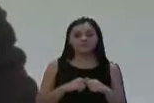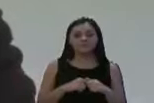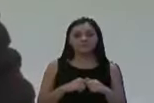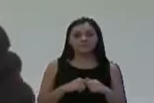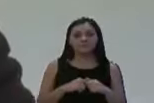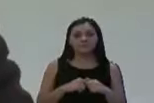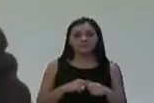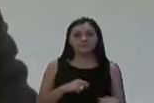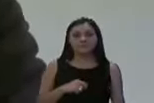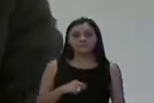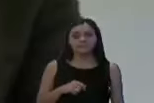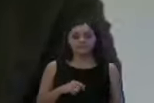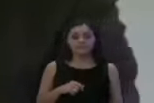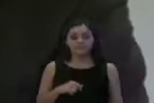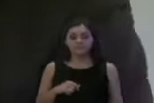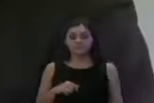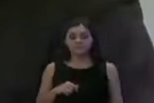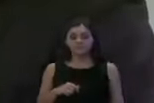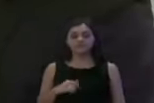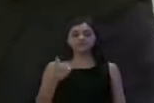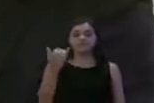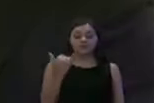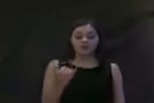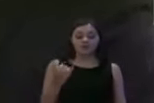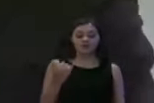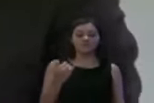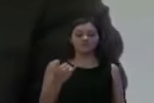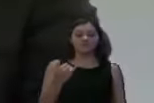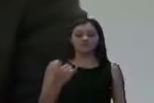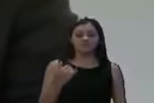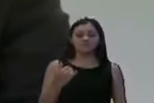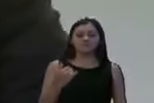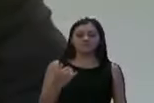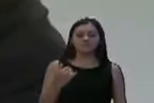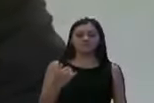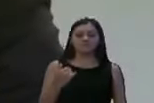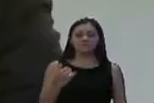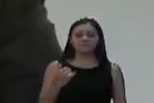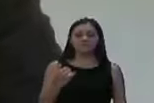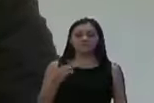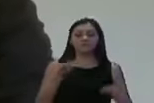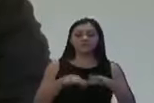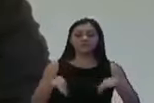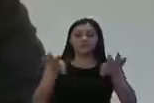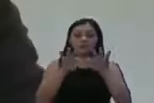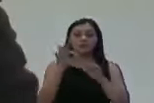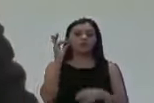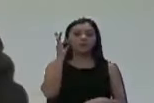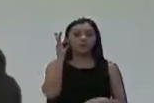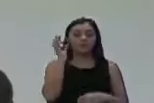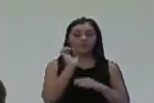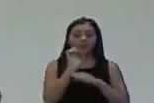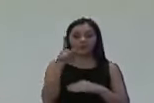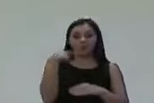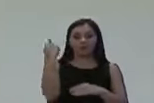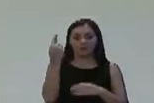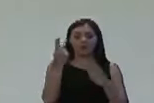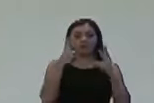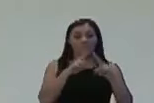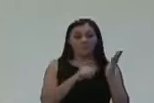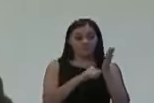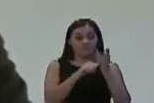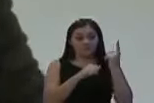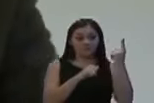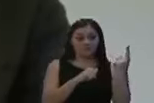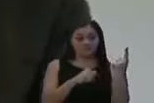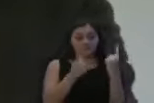la importancia que le damos a la mujer ecuatoriana a nuestra querida compañera villal gobernadora la provincia tunguragua y quiero decirles